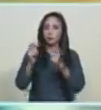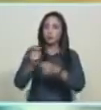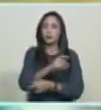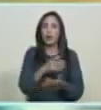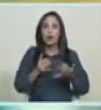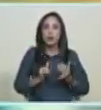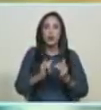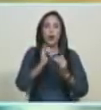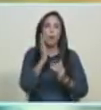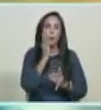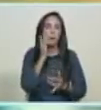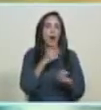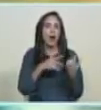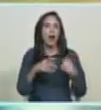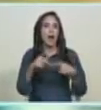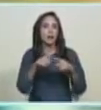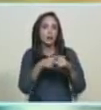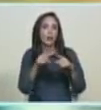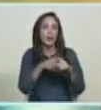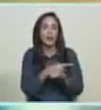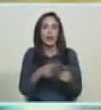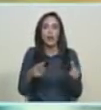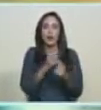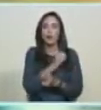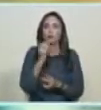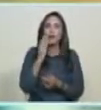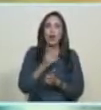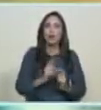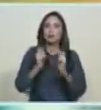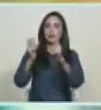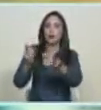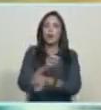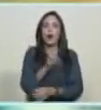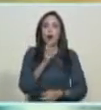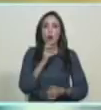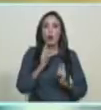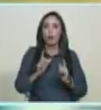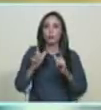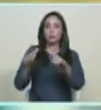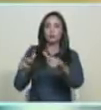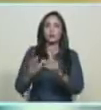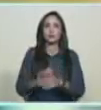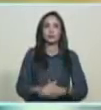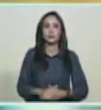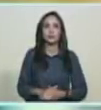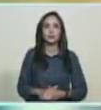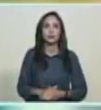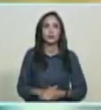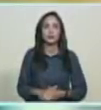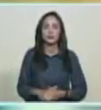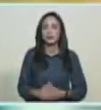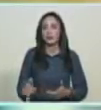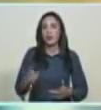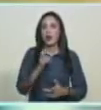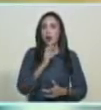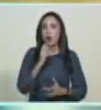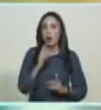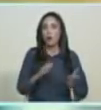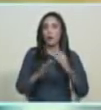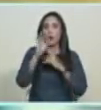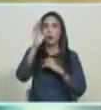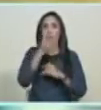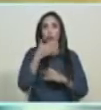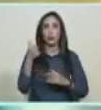a un sobrino, a un ahijado. Tome, mi hijo, aquí está el certificado de su lingote en oro para garantizar su